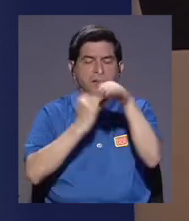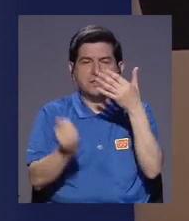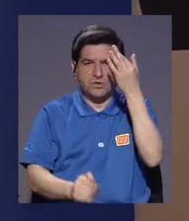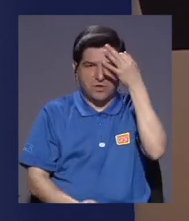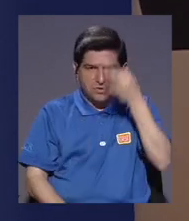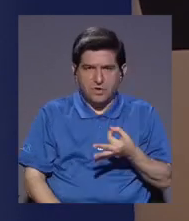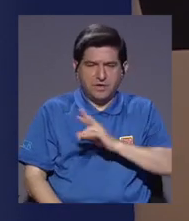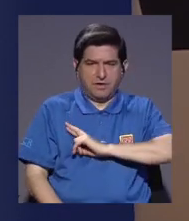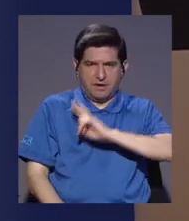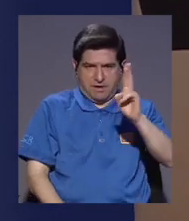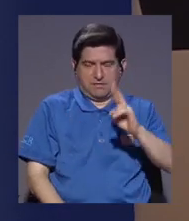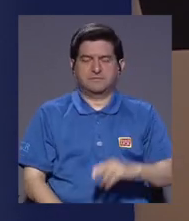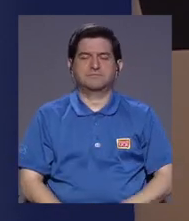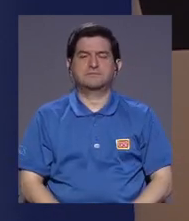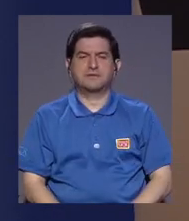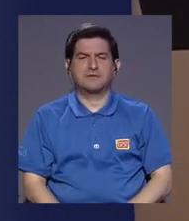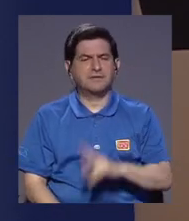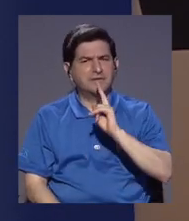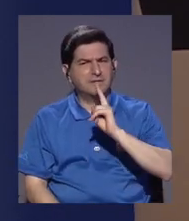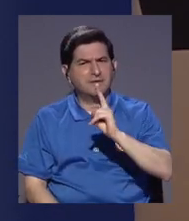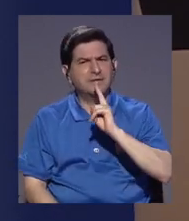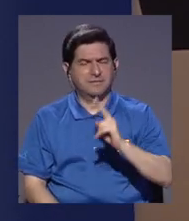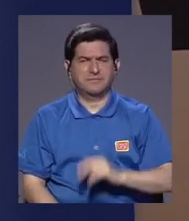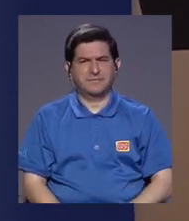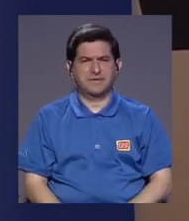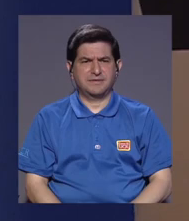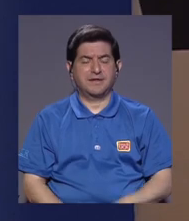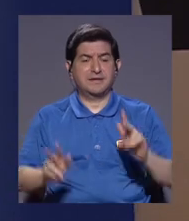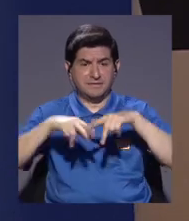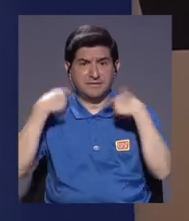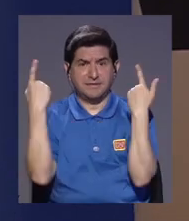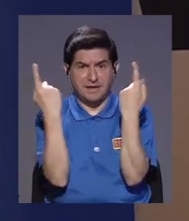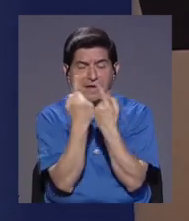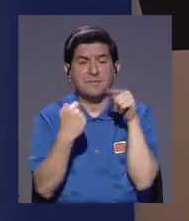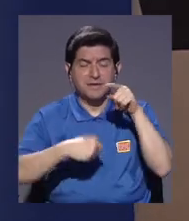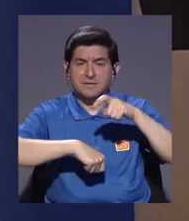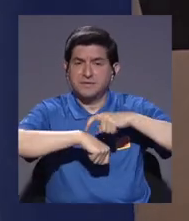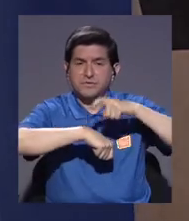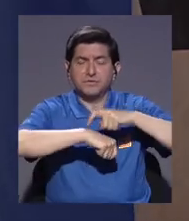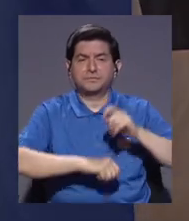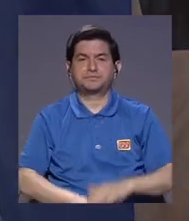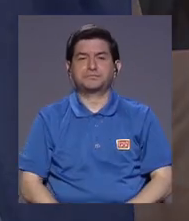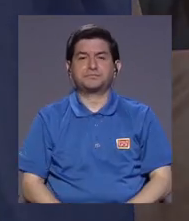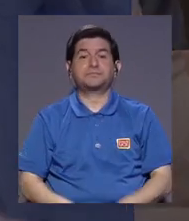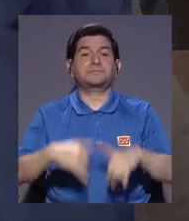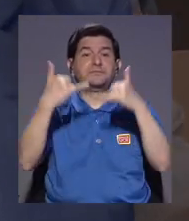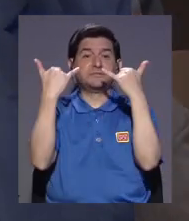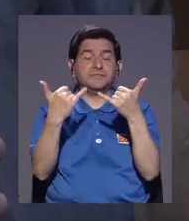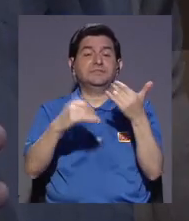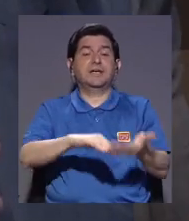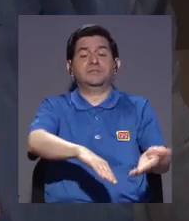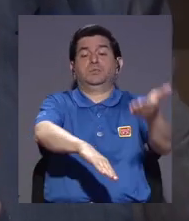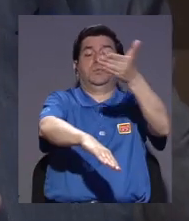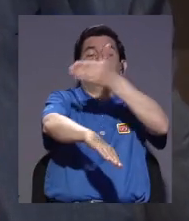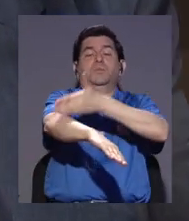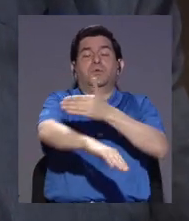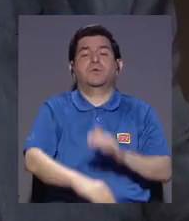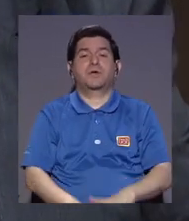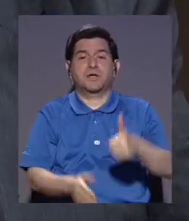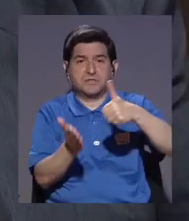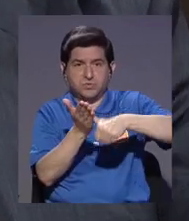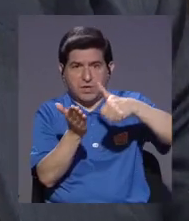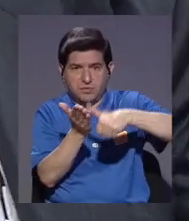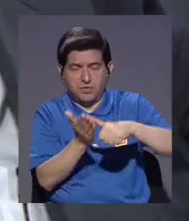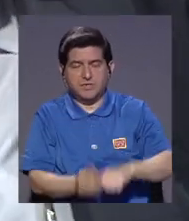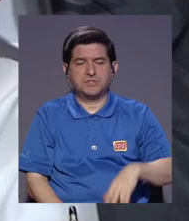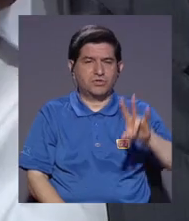todos los credos y religiones verdaderamente era el partido bueno aquí ya estamos dando un salto al de